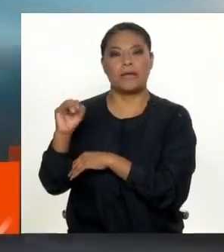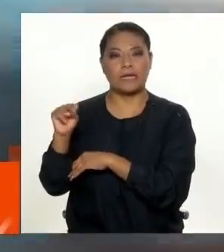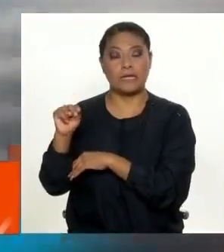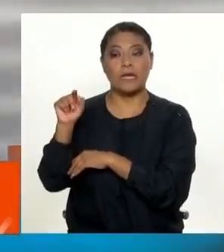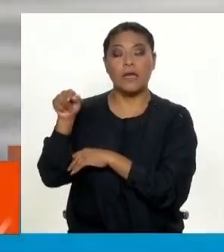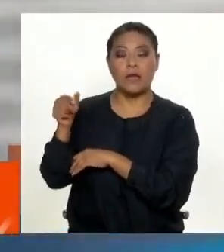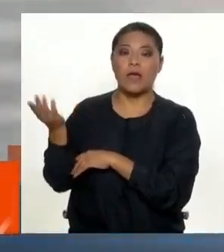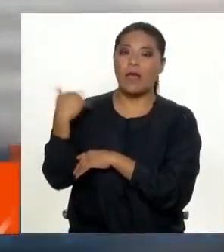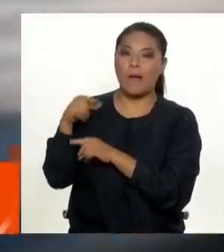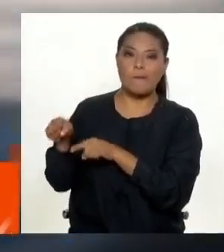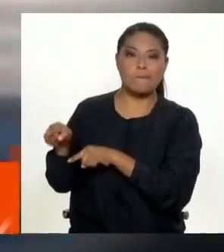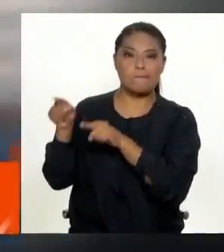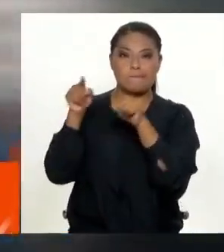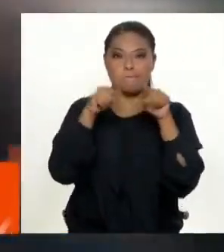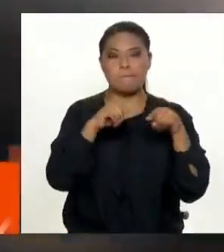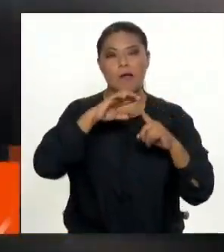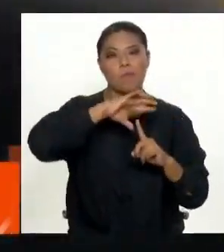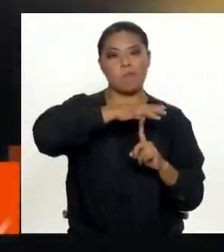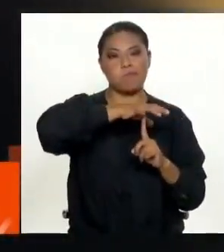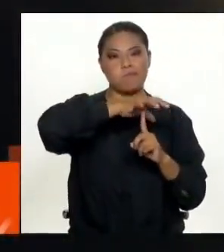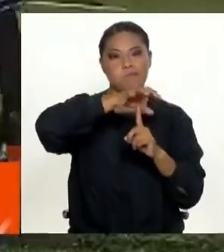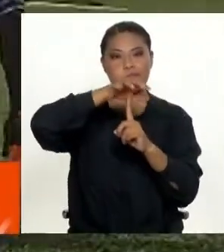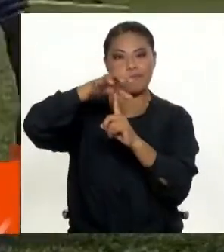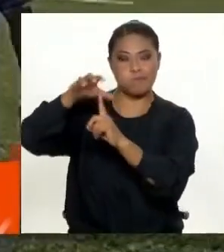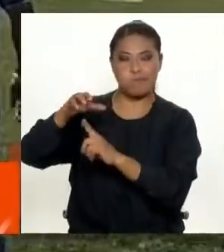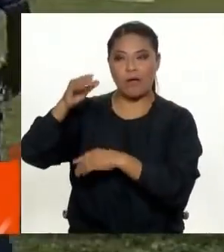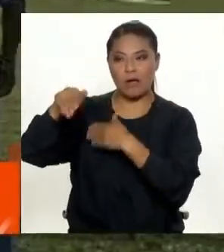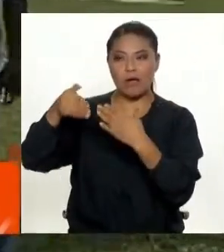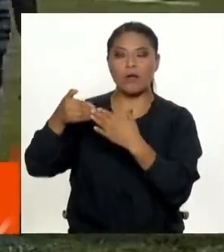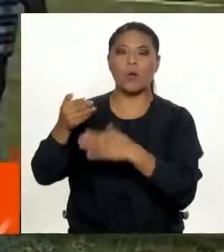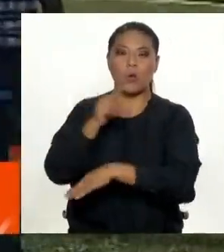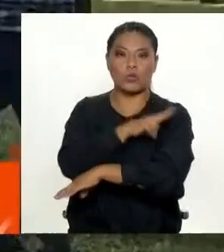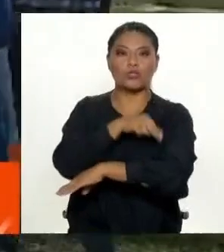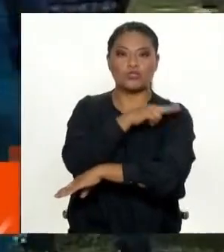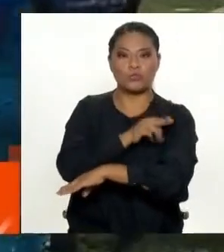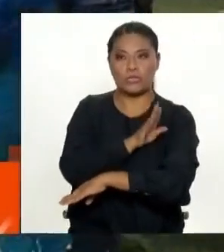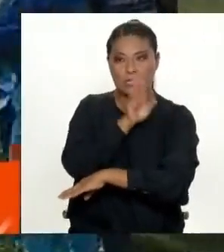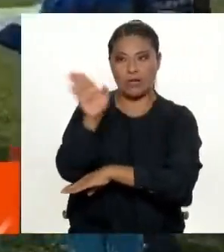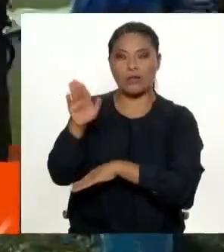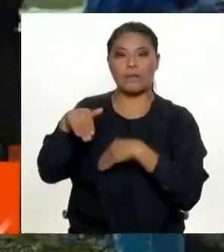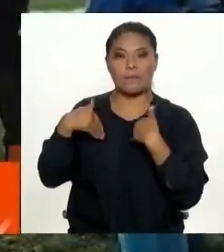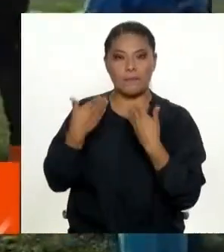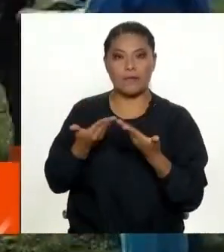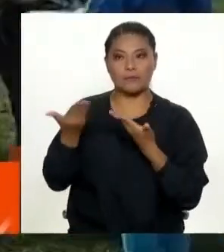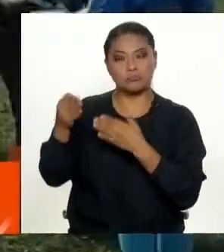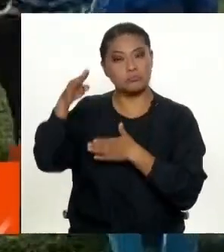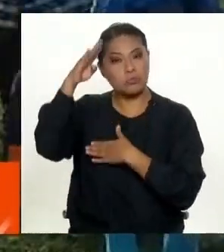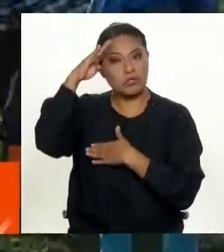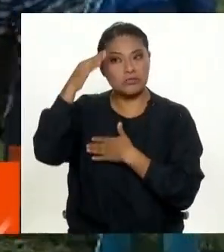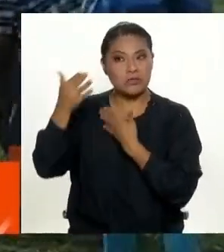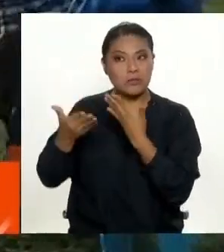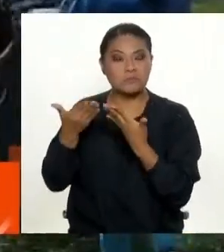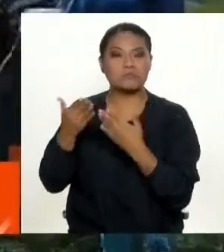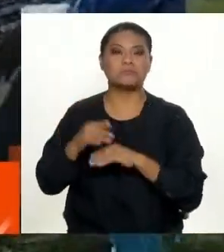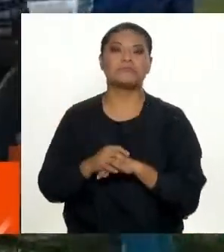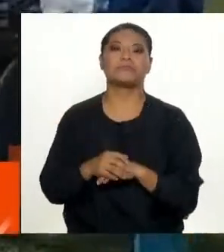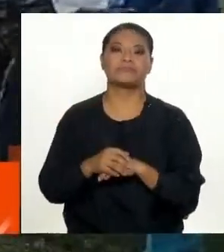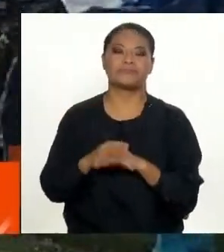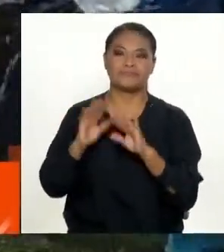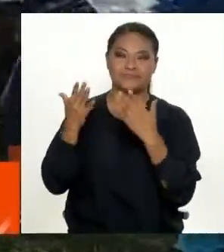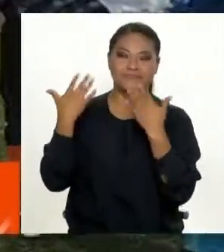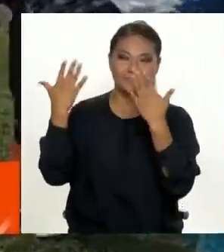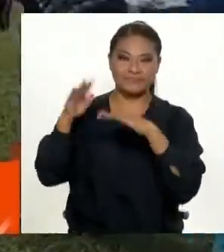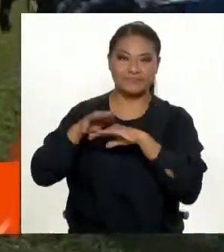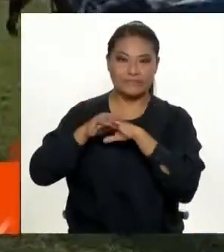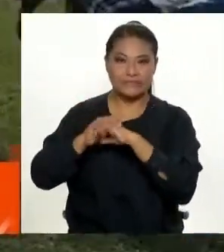Lima a bordo de un helicóptero con destino al hospital de la policía para poder lograr salvar su vida. Desde acá hacemos votos para